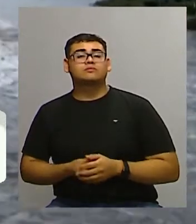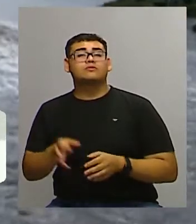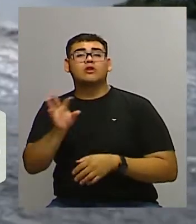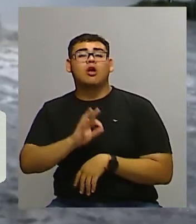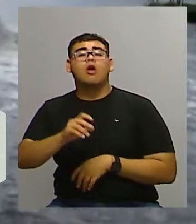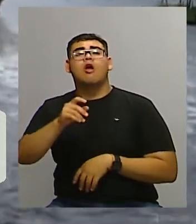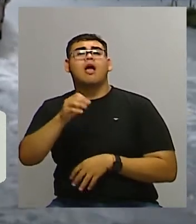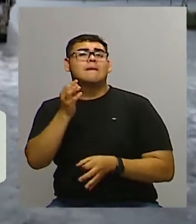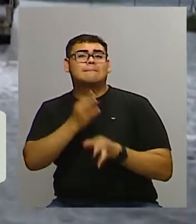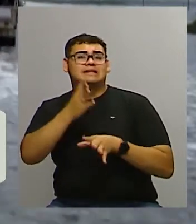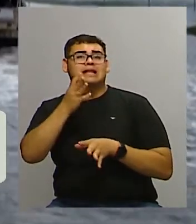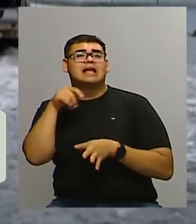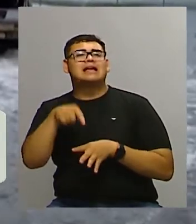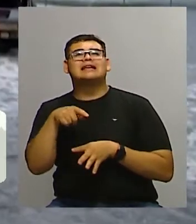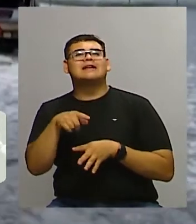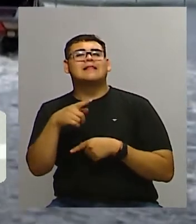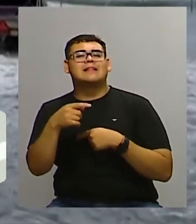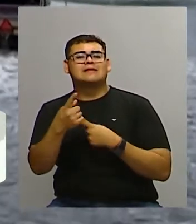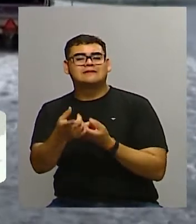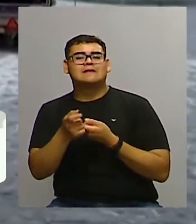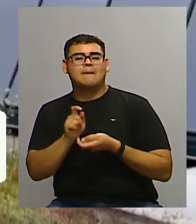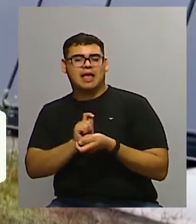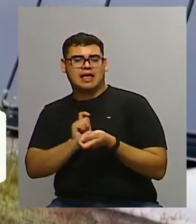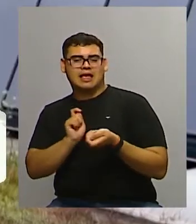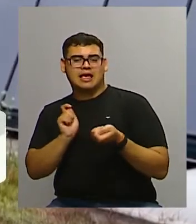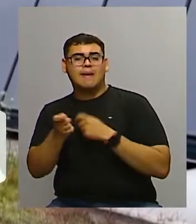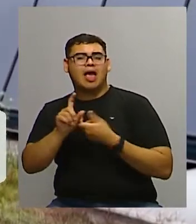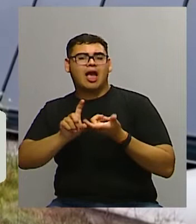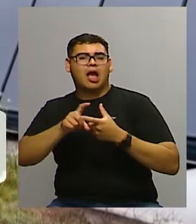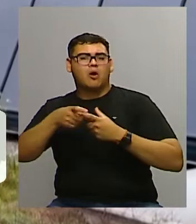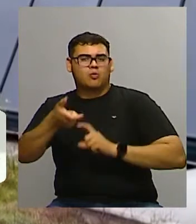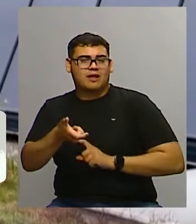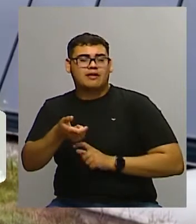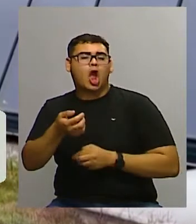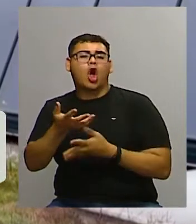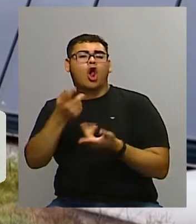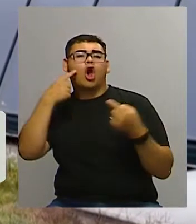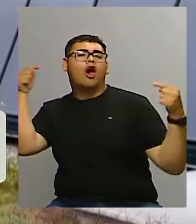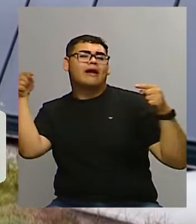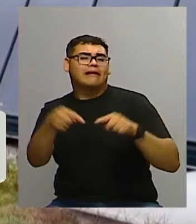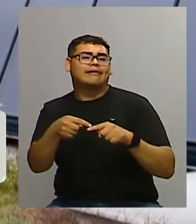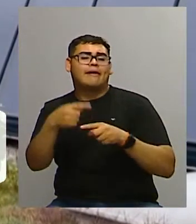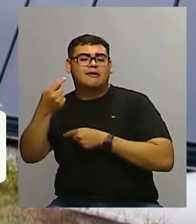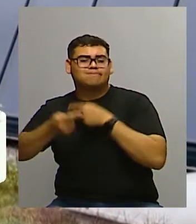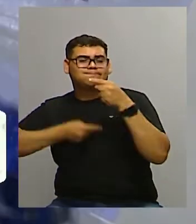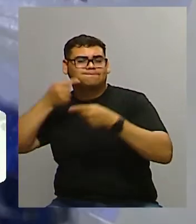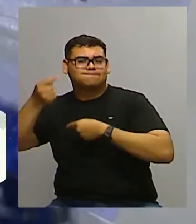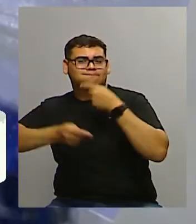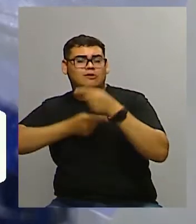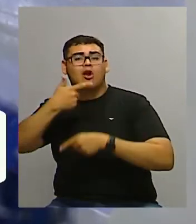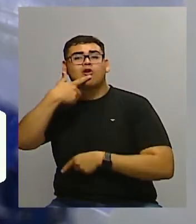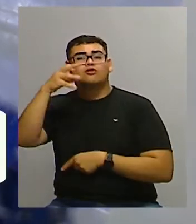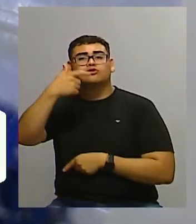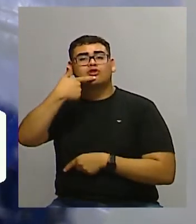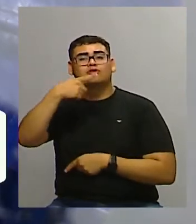especialidades tienen que mutar con la tendencia o con la mirada hacia la sostenibilidad. O sea, ahí nos cabe mucho la responsabilidad de la